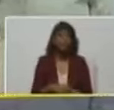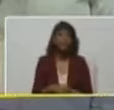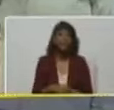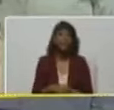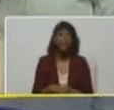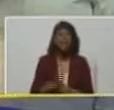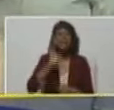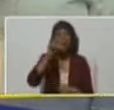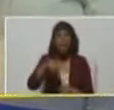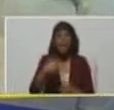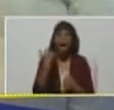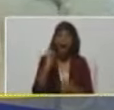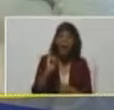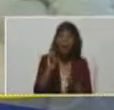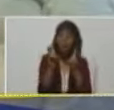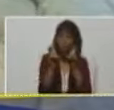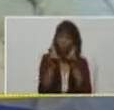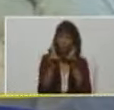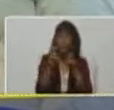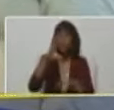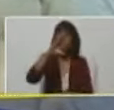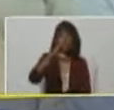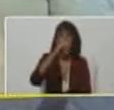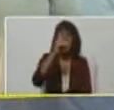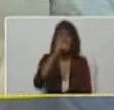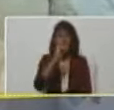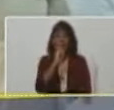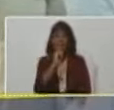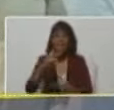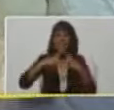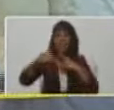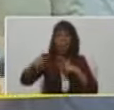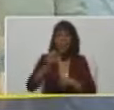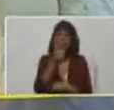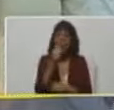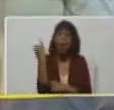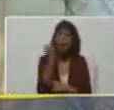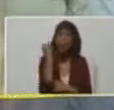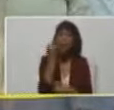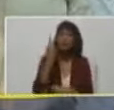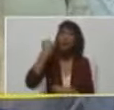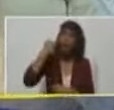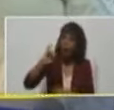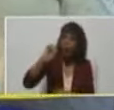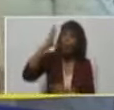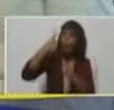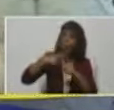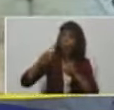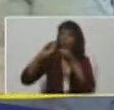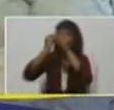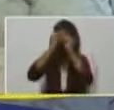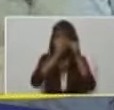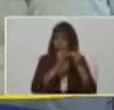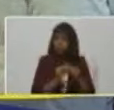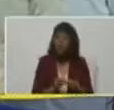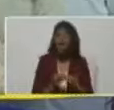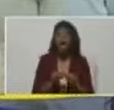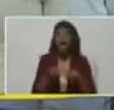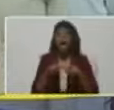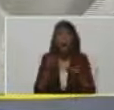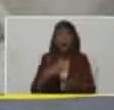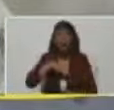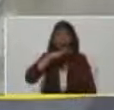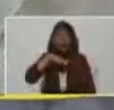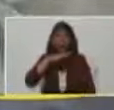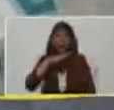kilómetro 10, ya también al 100%, y que le va a dar pues al Junquito